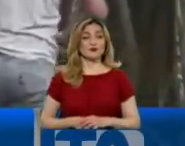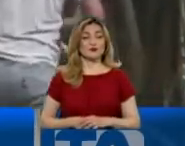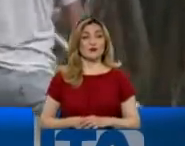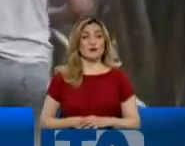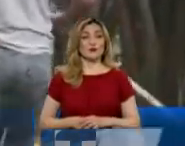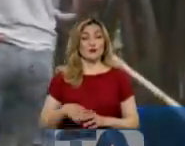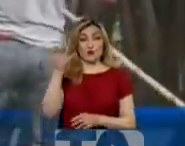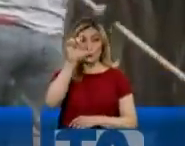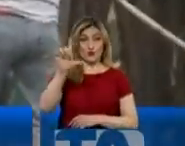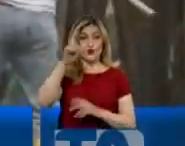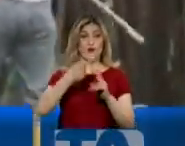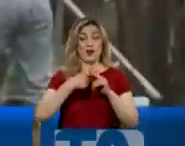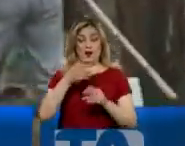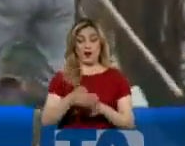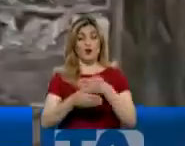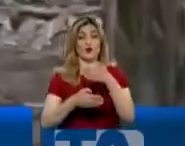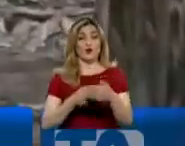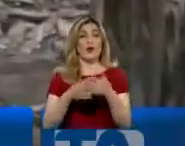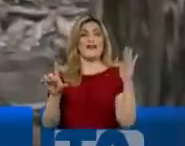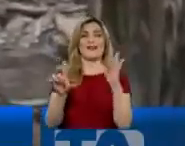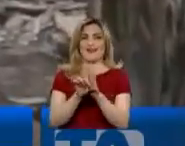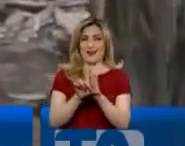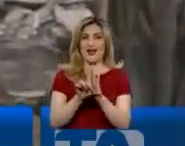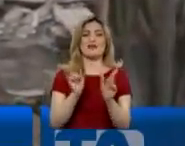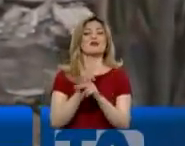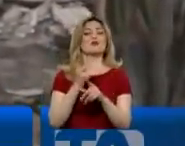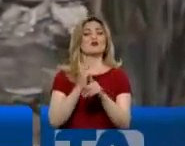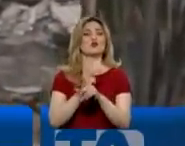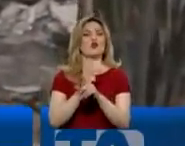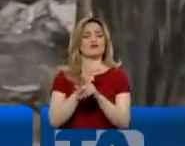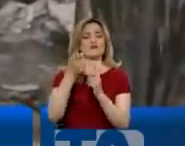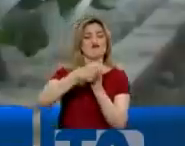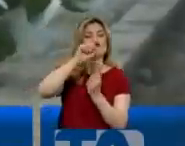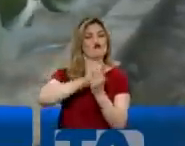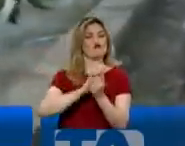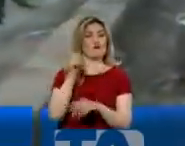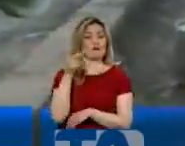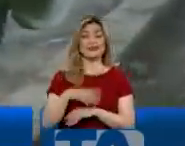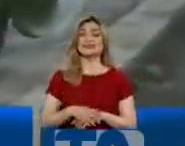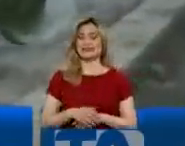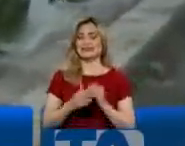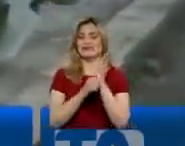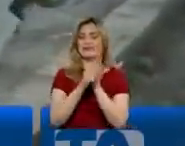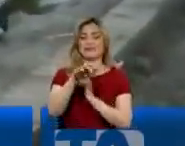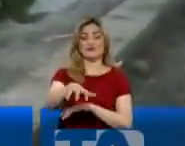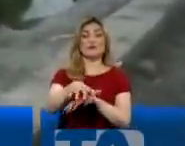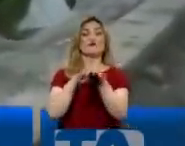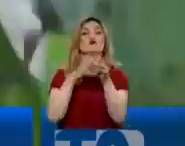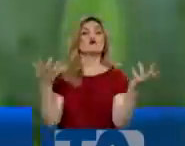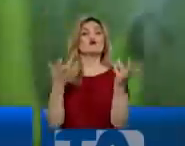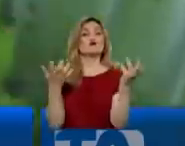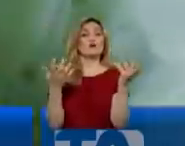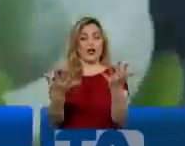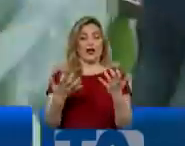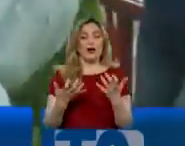desde este lunes arrancó el proceso de regularización para productores de banano el trámite según el ministerio de agricultura permitirá al